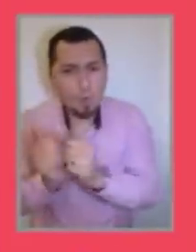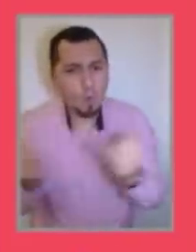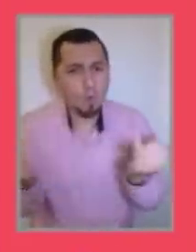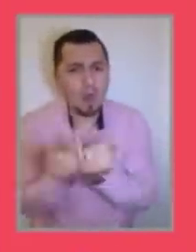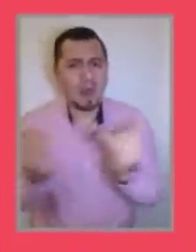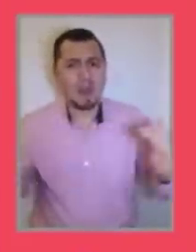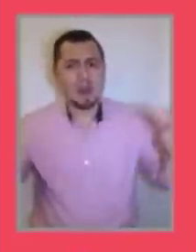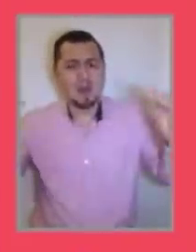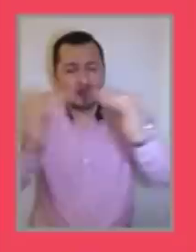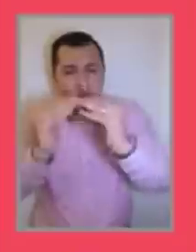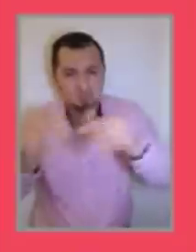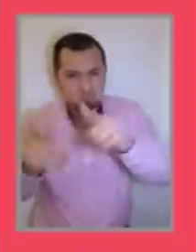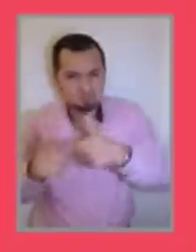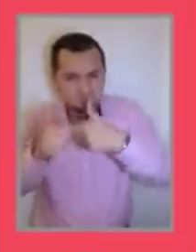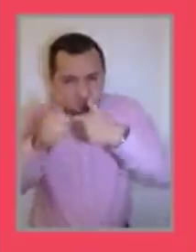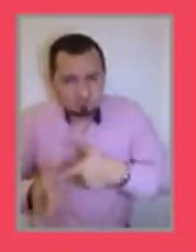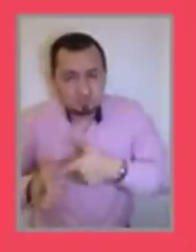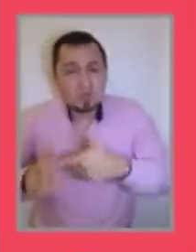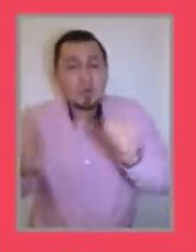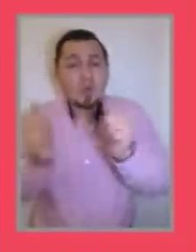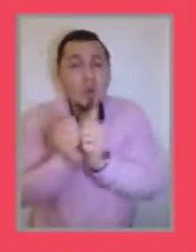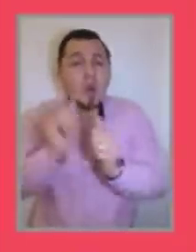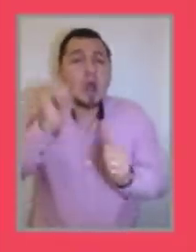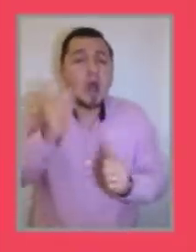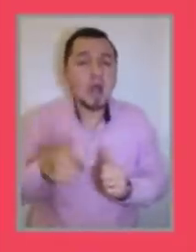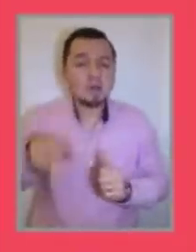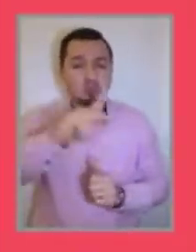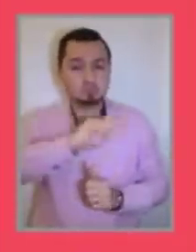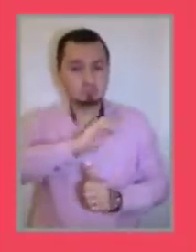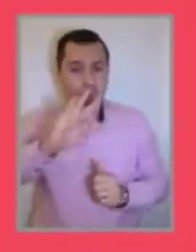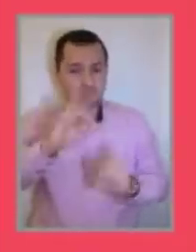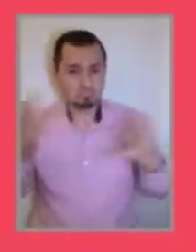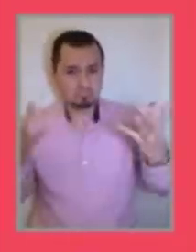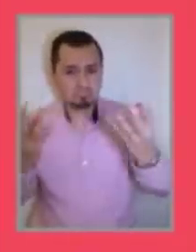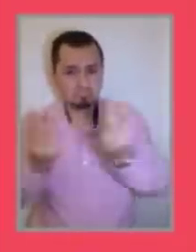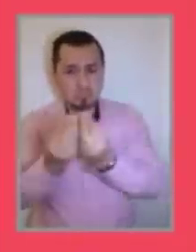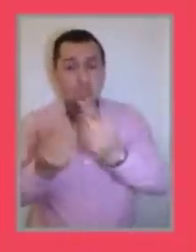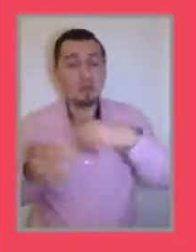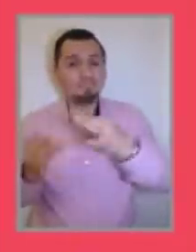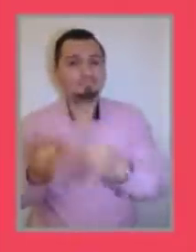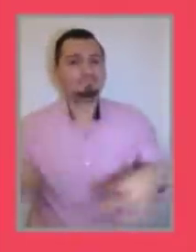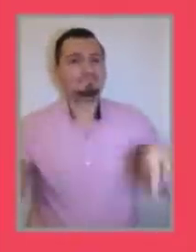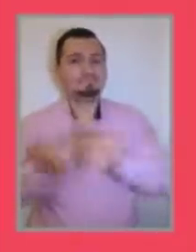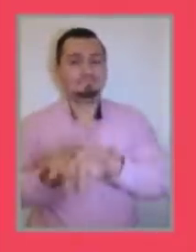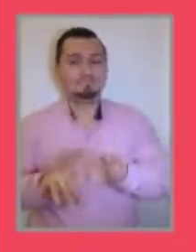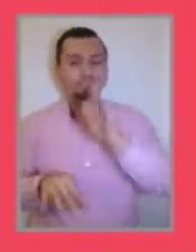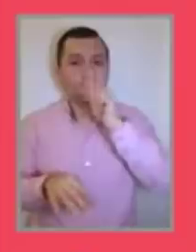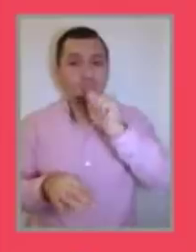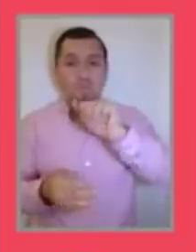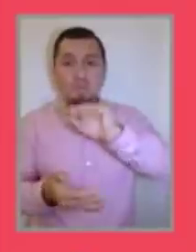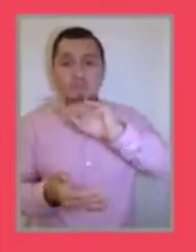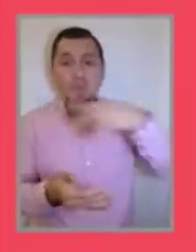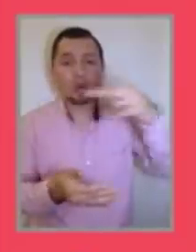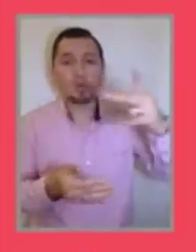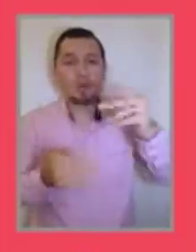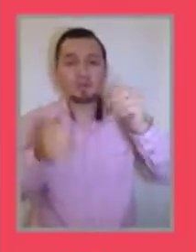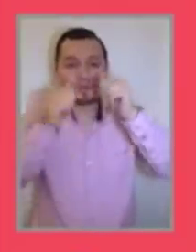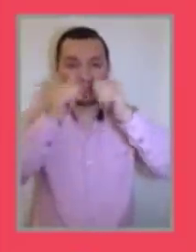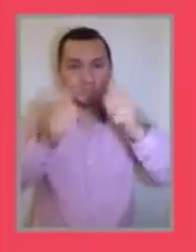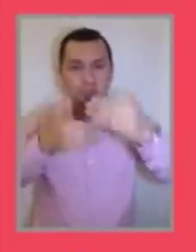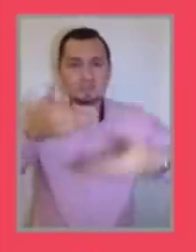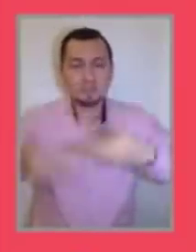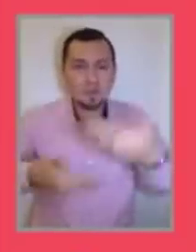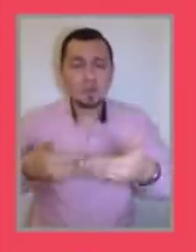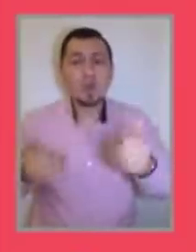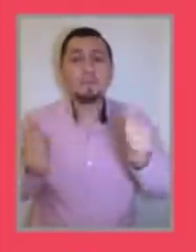pero con una consideración especial, porque en la mesa ha sido recurrente la importancia que tiene el servicio que se le da a los niños